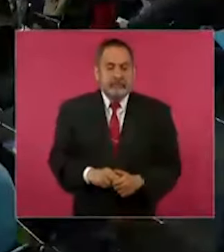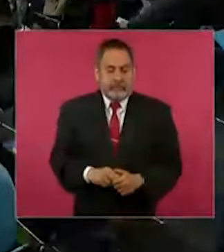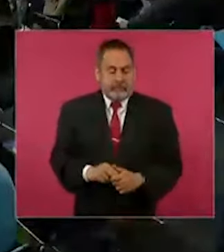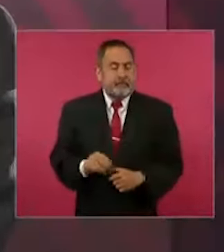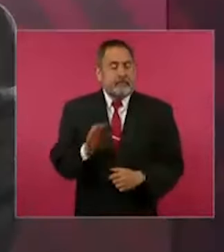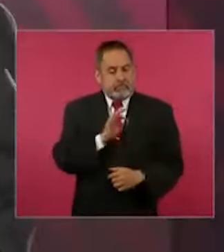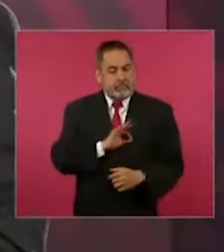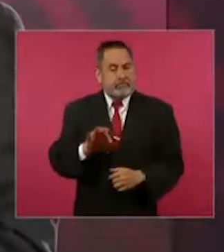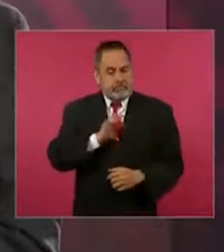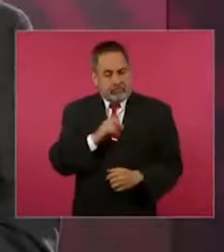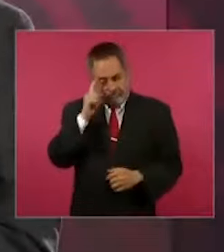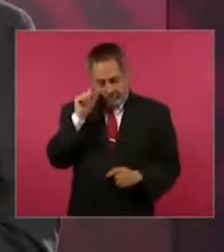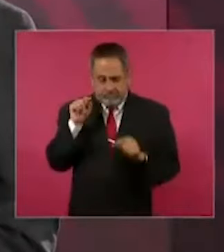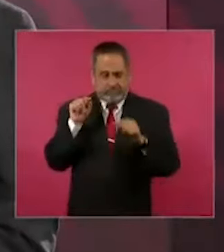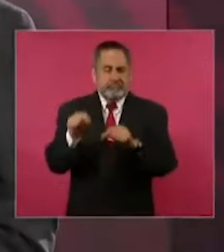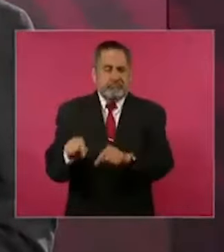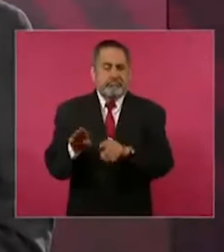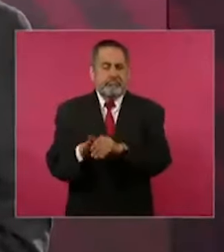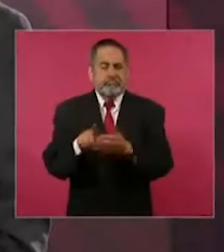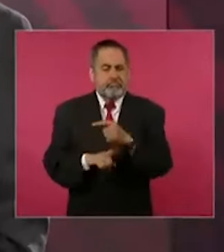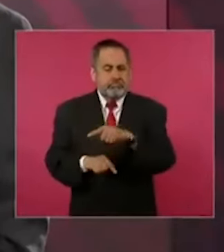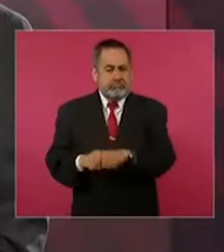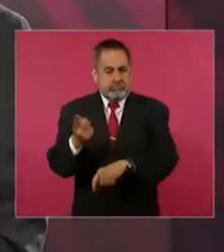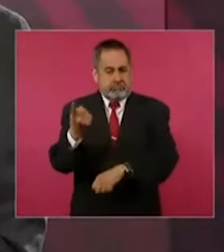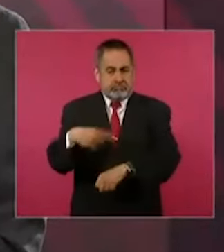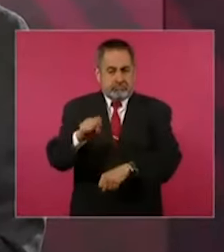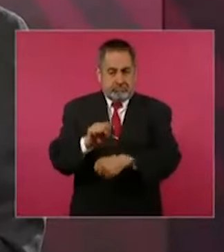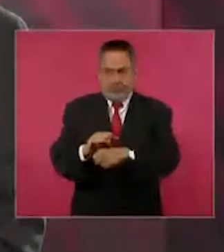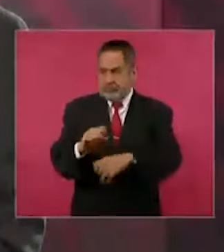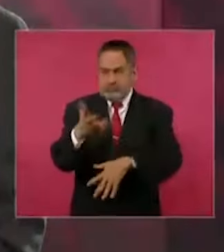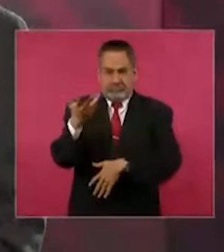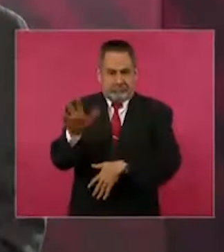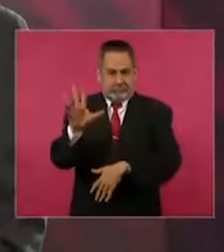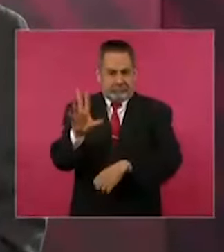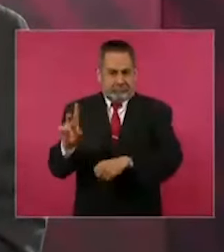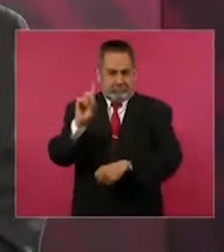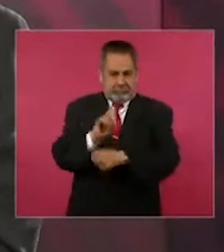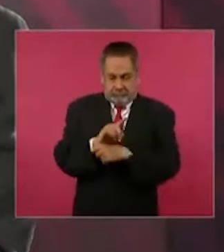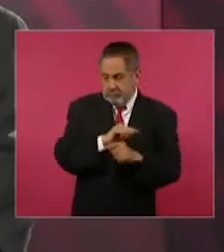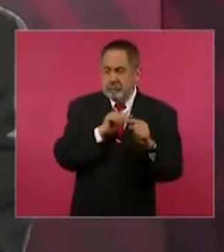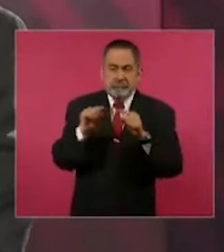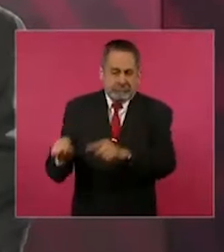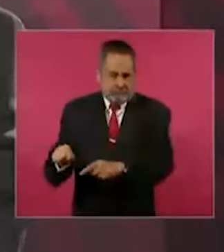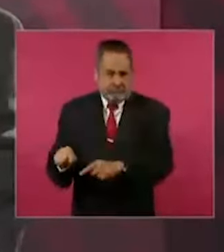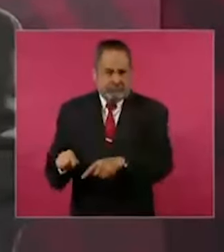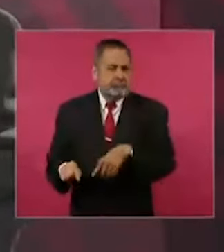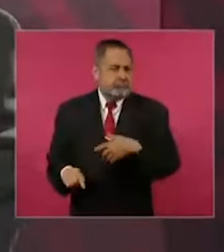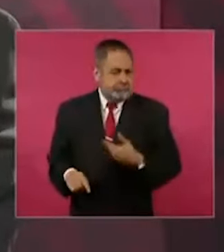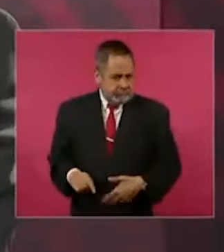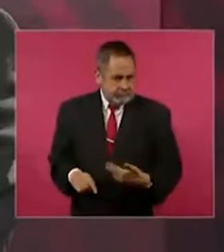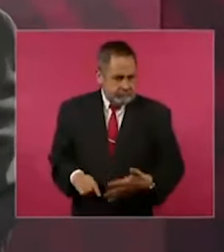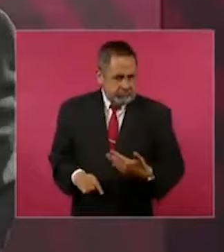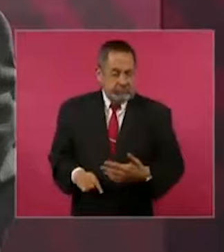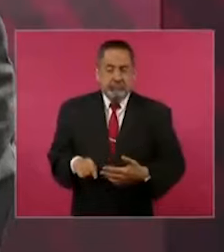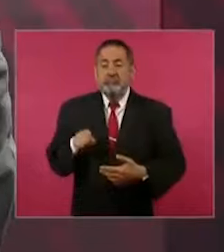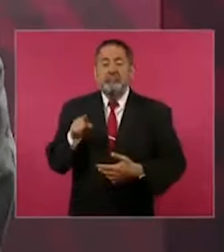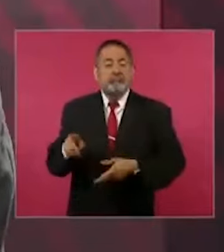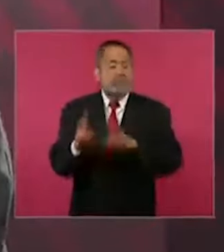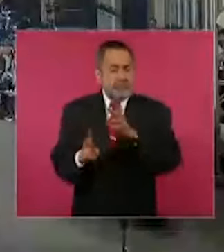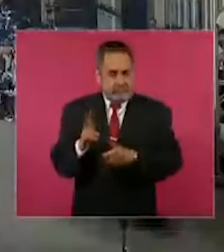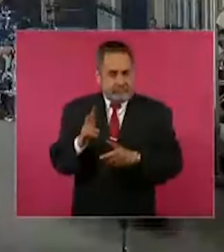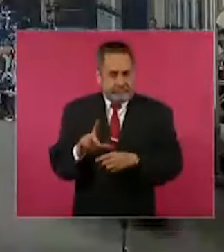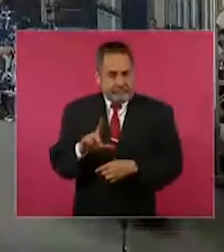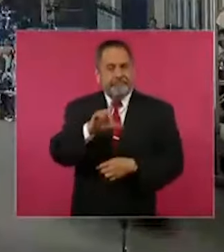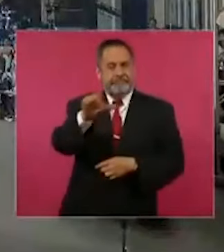lanzaban compañeros reporteros al aire para preguntarle al presidente sobre la transición el presidente lo que nos di dice el día de hoy que está